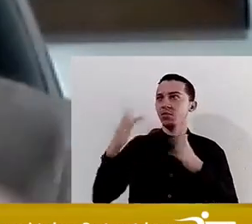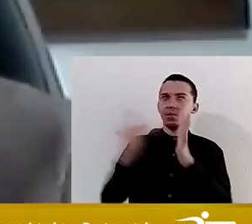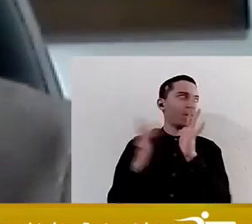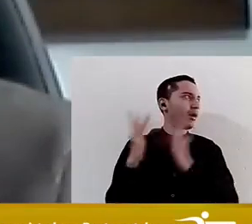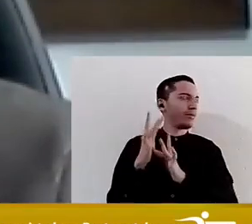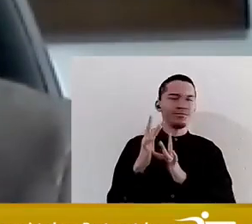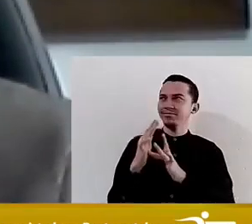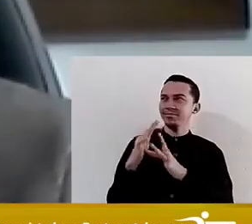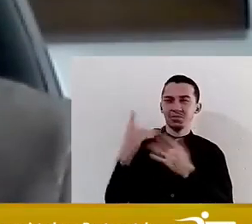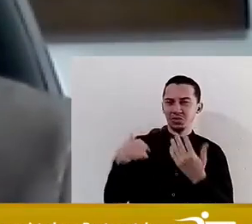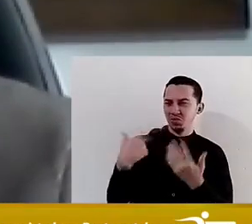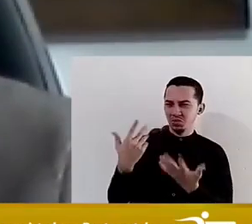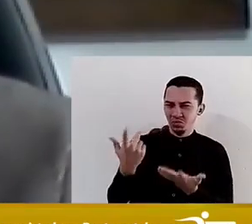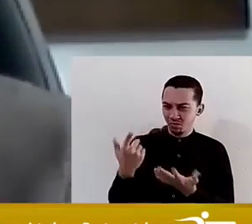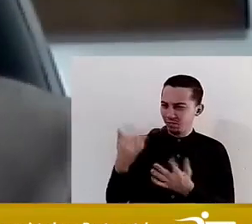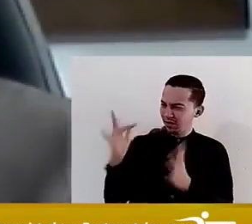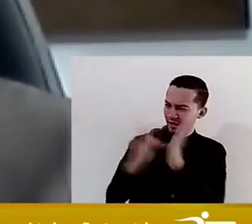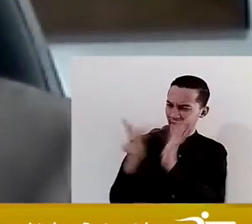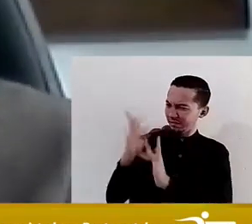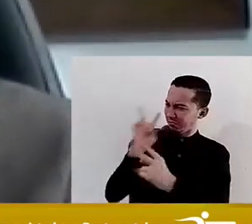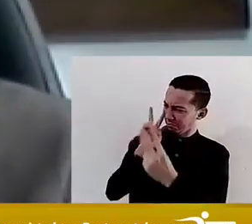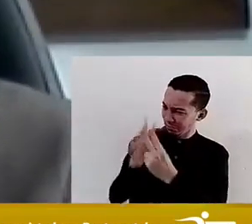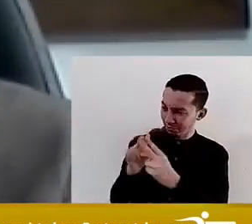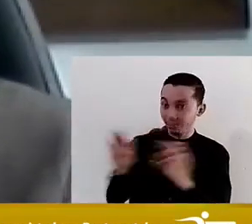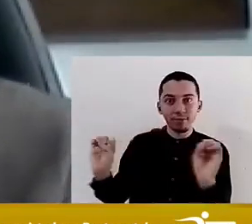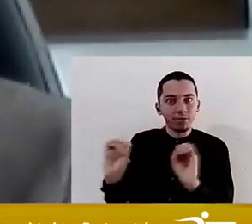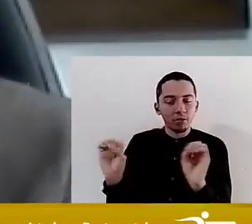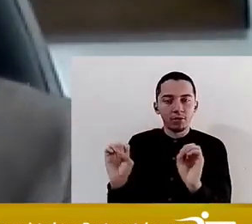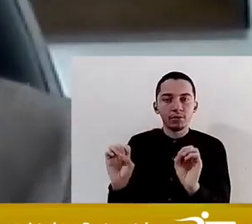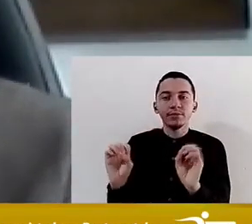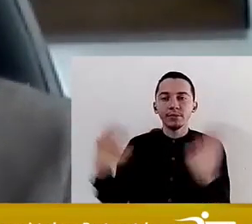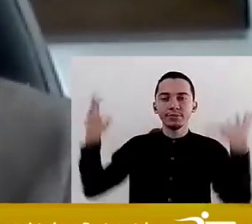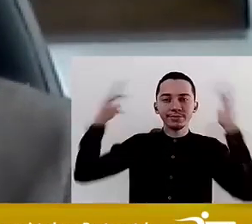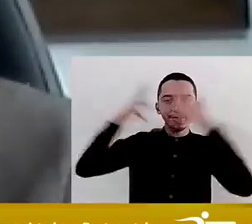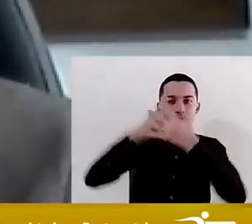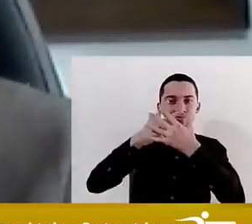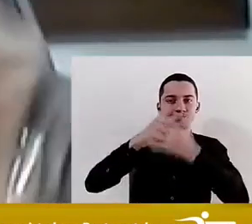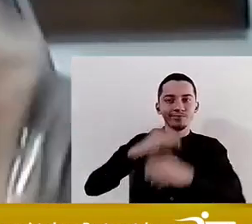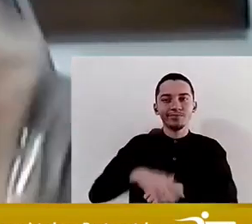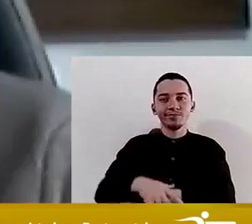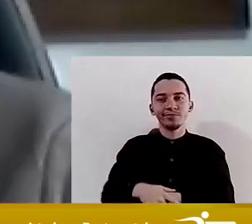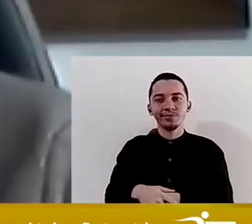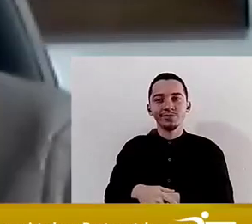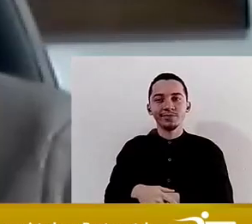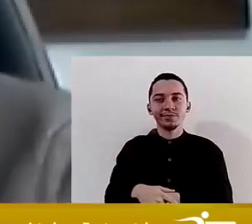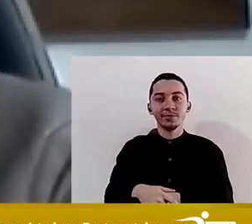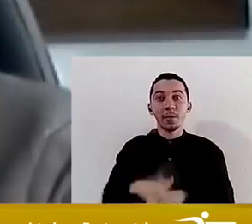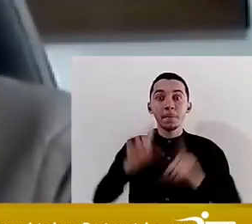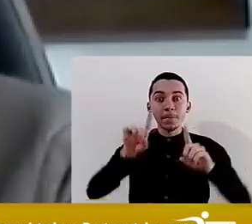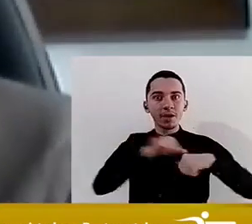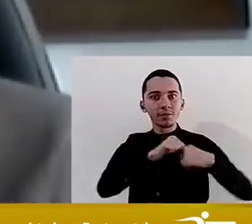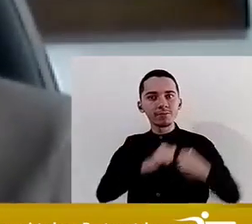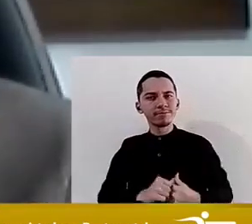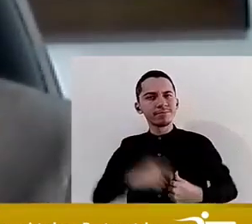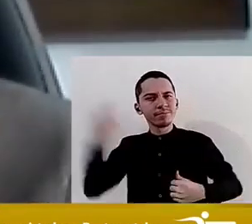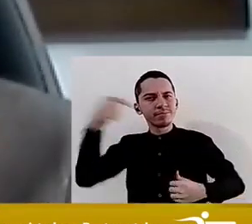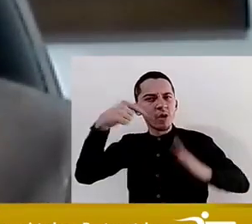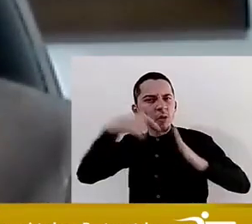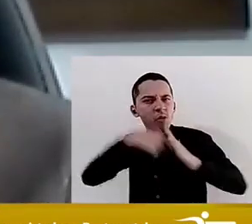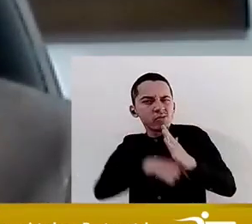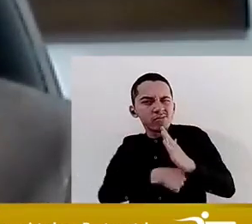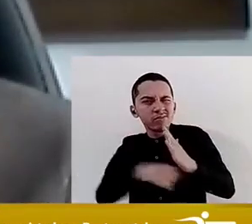andado con él, estaba enredado. Pero muy profundo en su corazón, su fe estaba